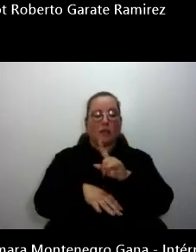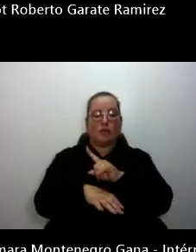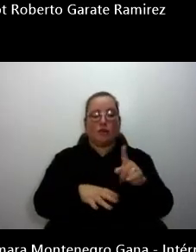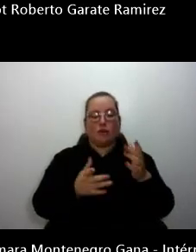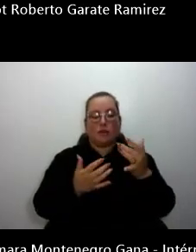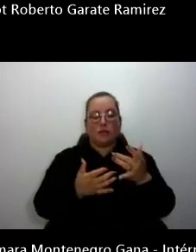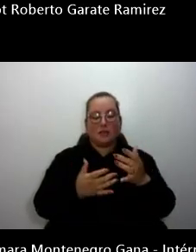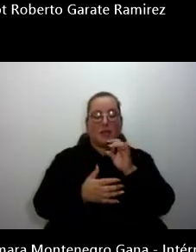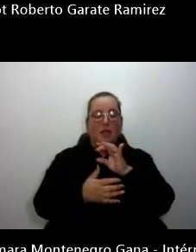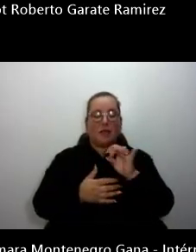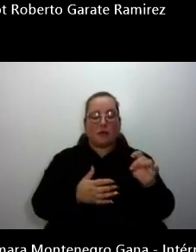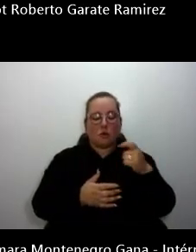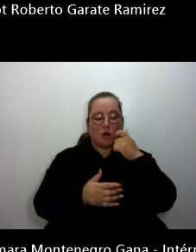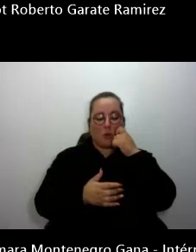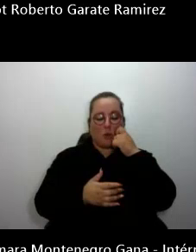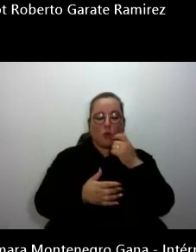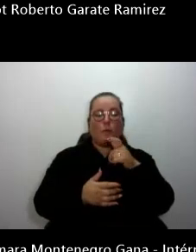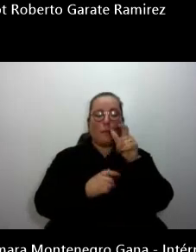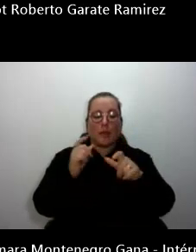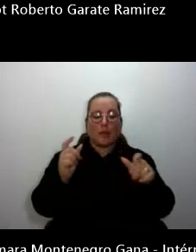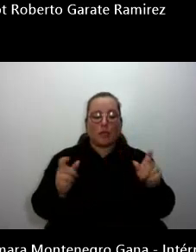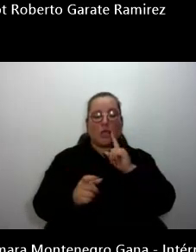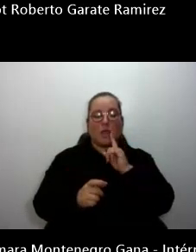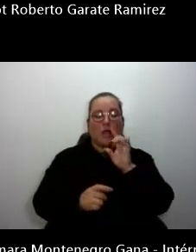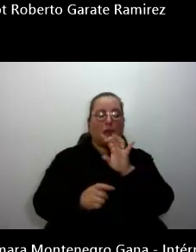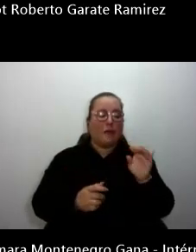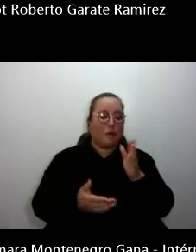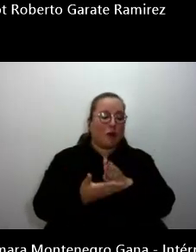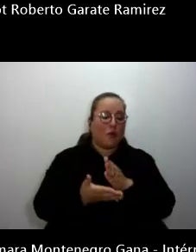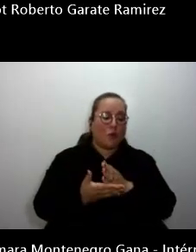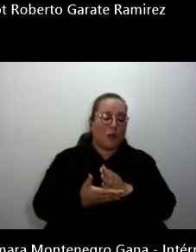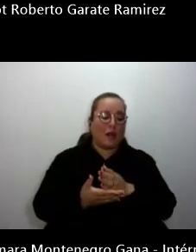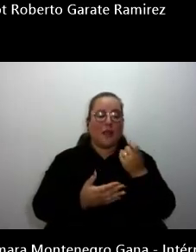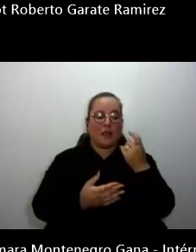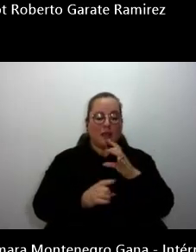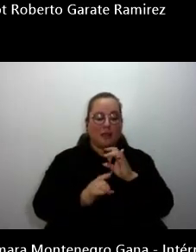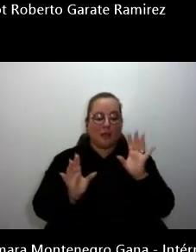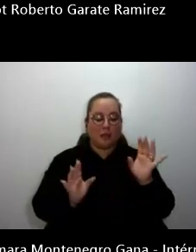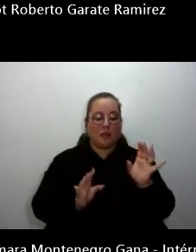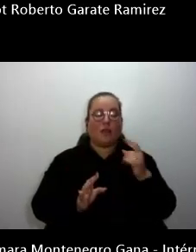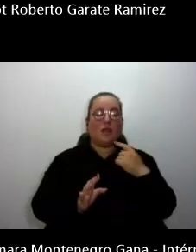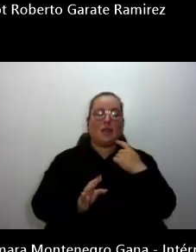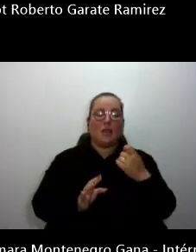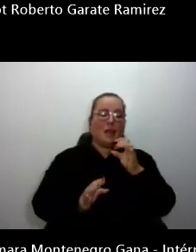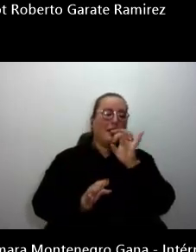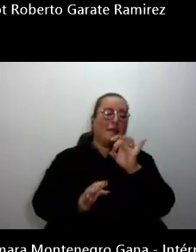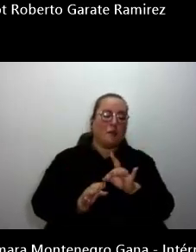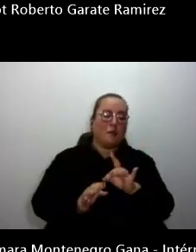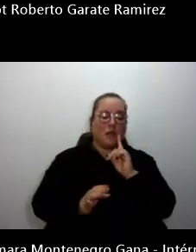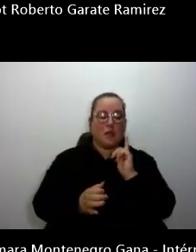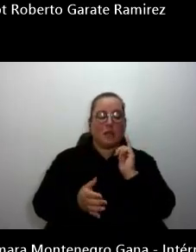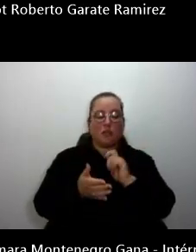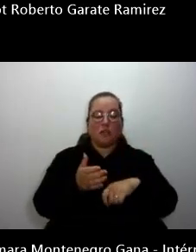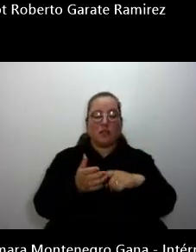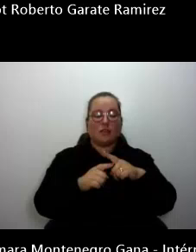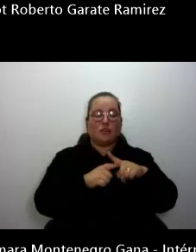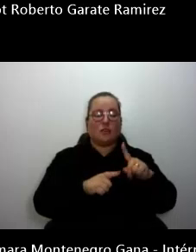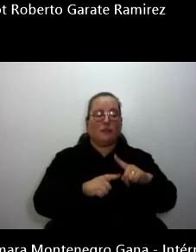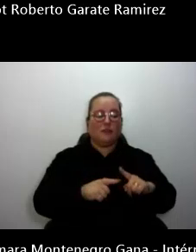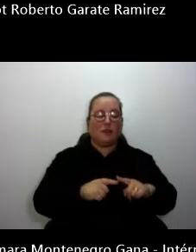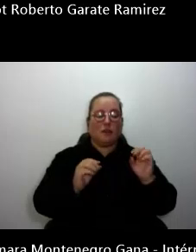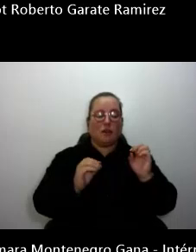cuente cada establecimiento. Entendiendo, ¿cierto?, que cada establecimiento puede tener contrataciones distintas o puede que